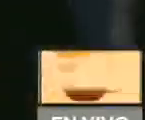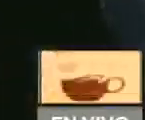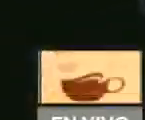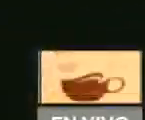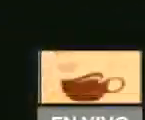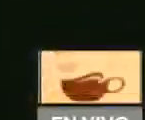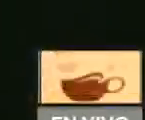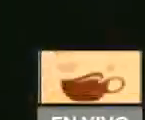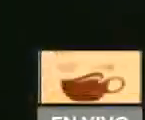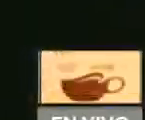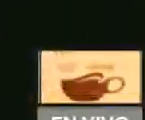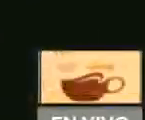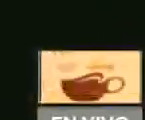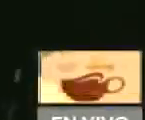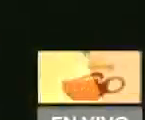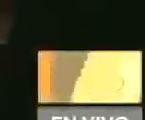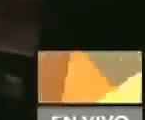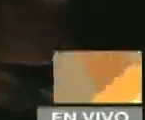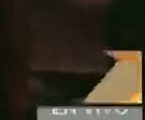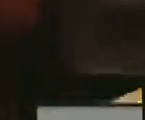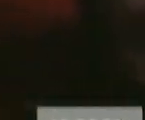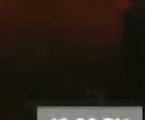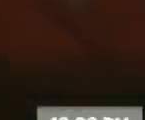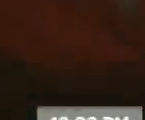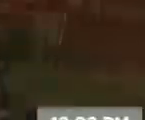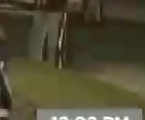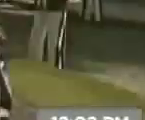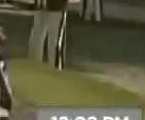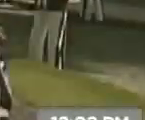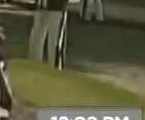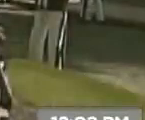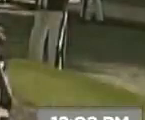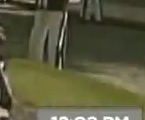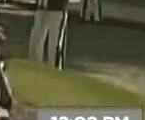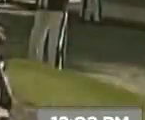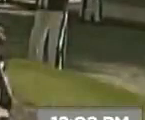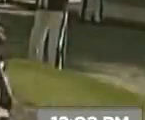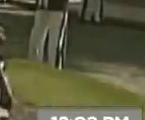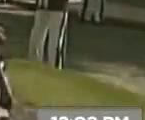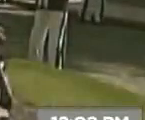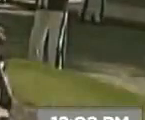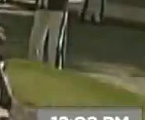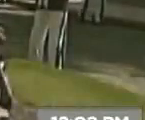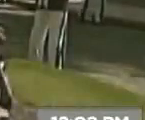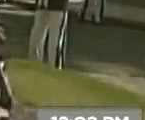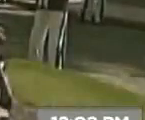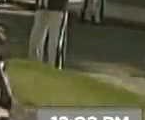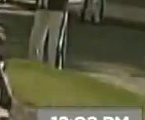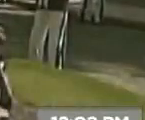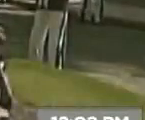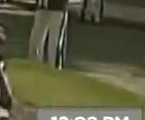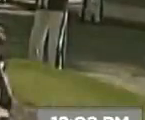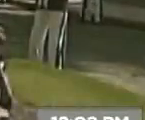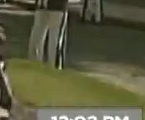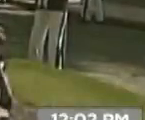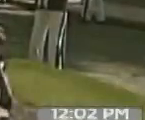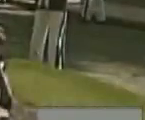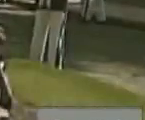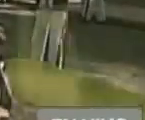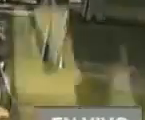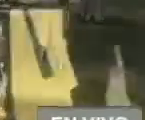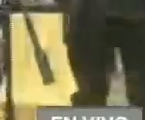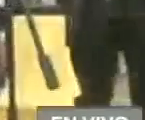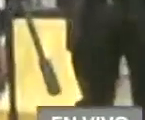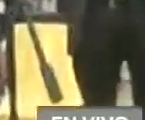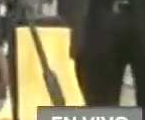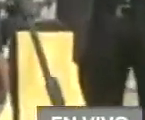compañía del jefe del Bloque de la Patria, diputado Diosdado Cabello, y demás parlamentarios. Amenizado